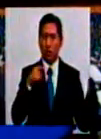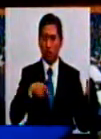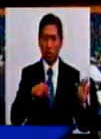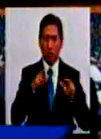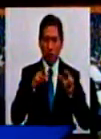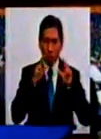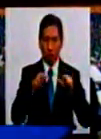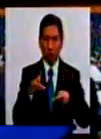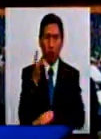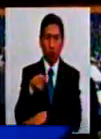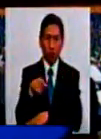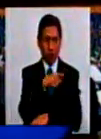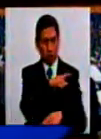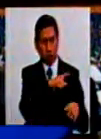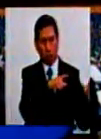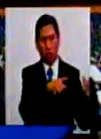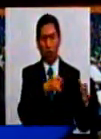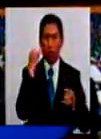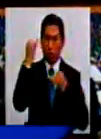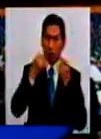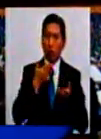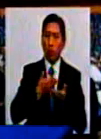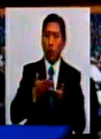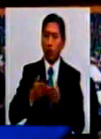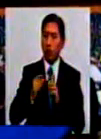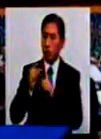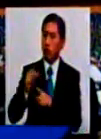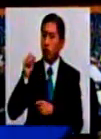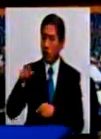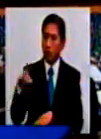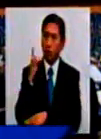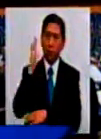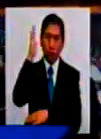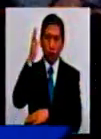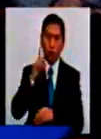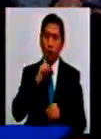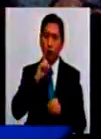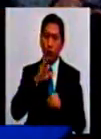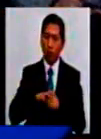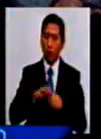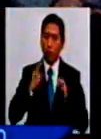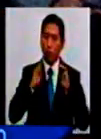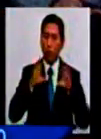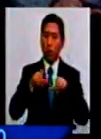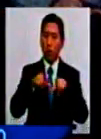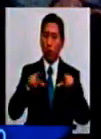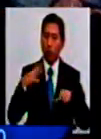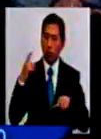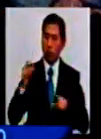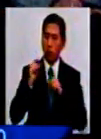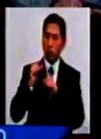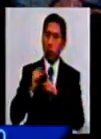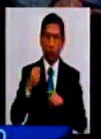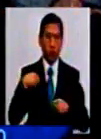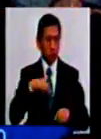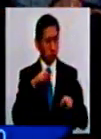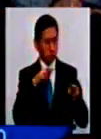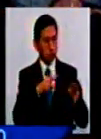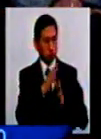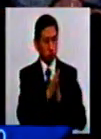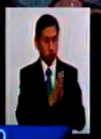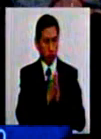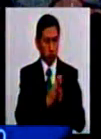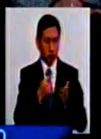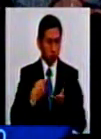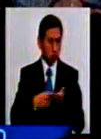boliviano y sus continuas propuestas de dar a Bolivia un acceso al mar y así creando para ella misma la obligación